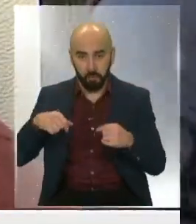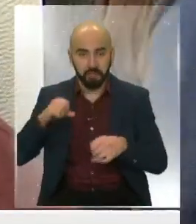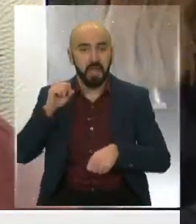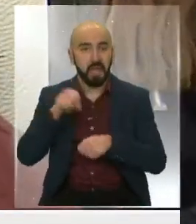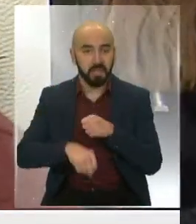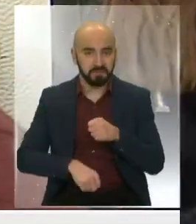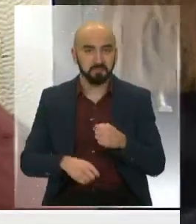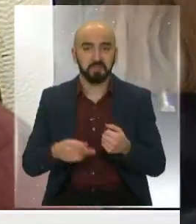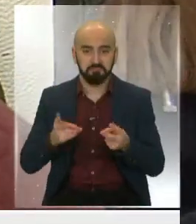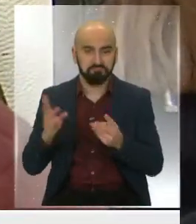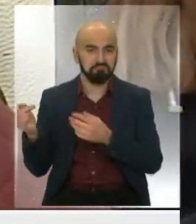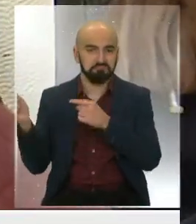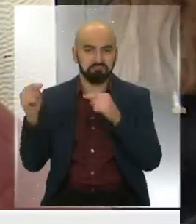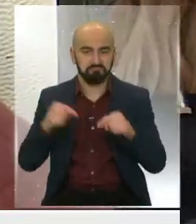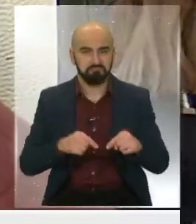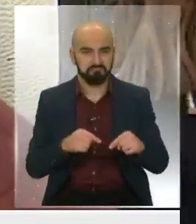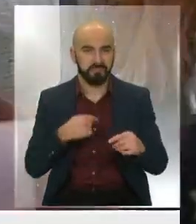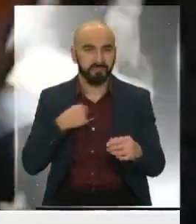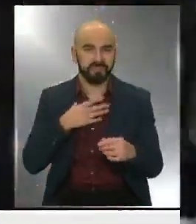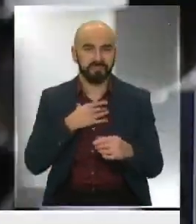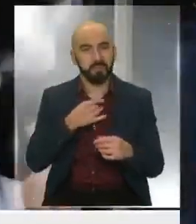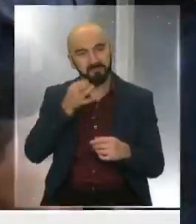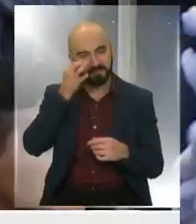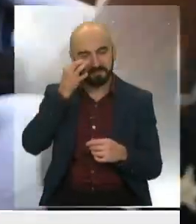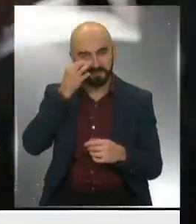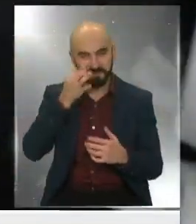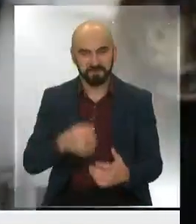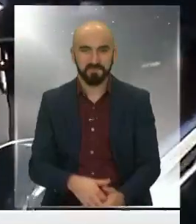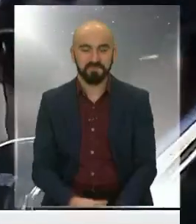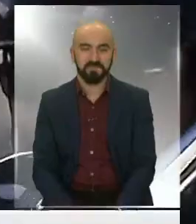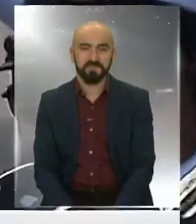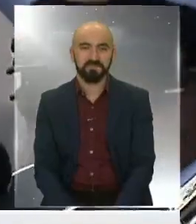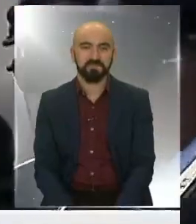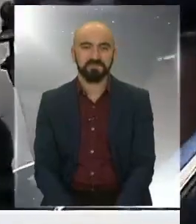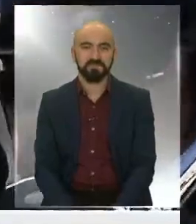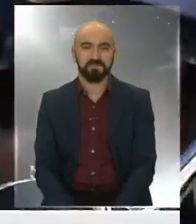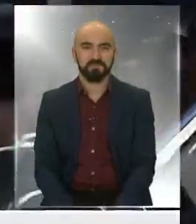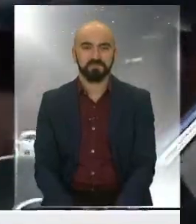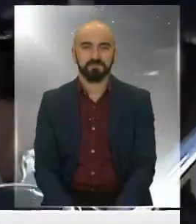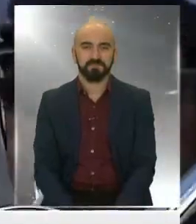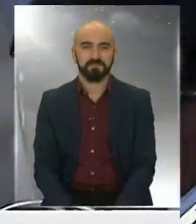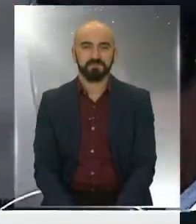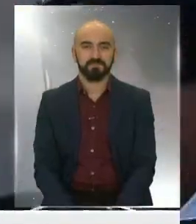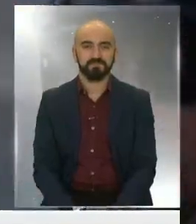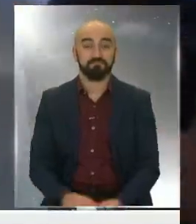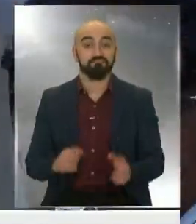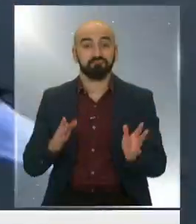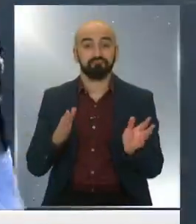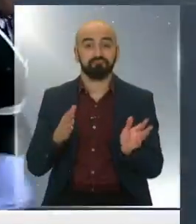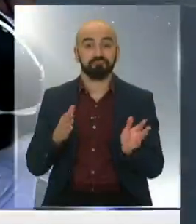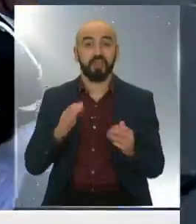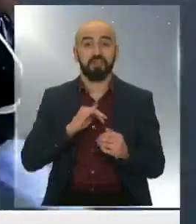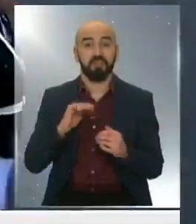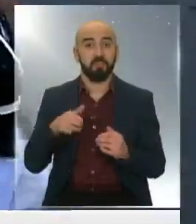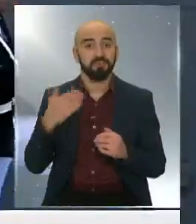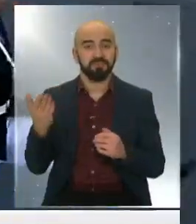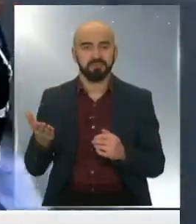entonces tenían que mirarlo. Posteriormente